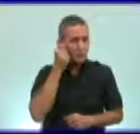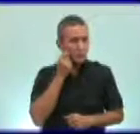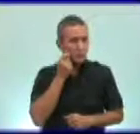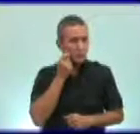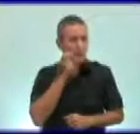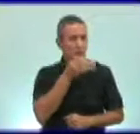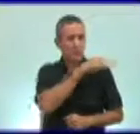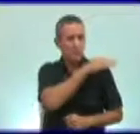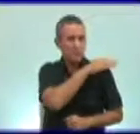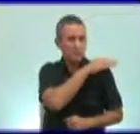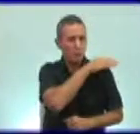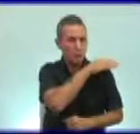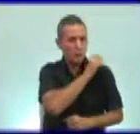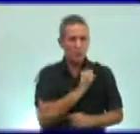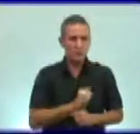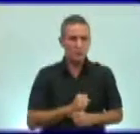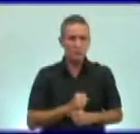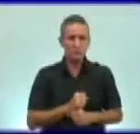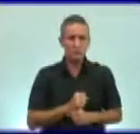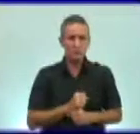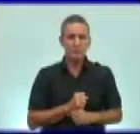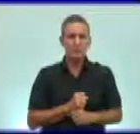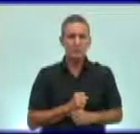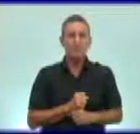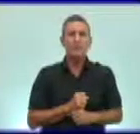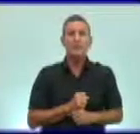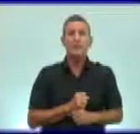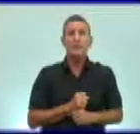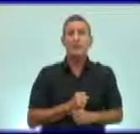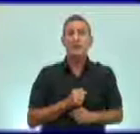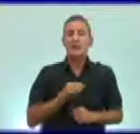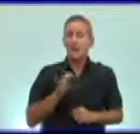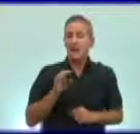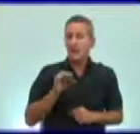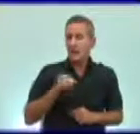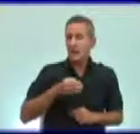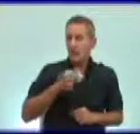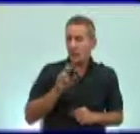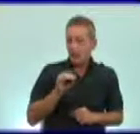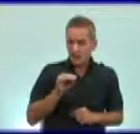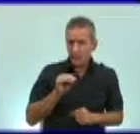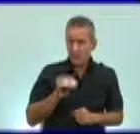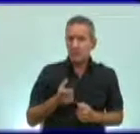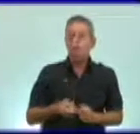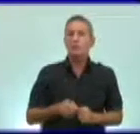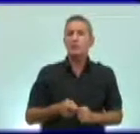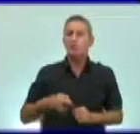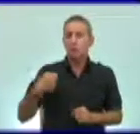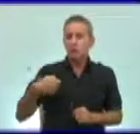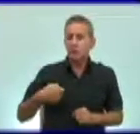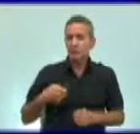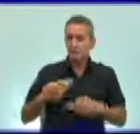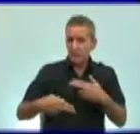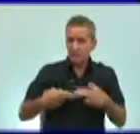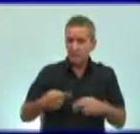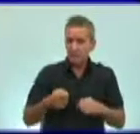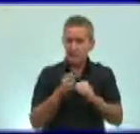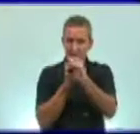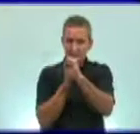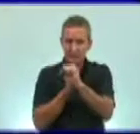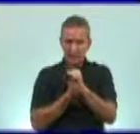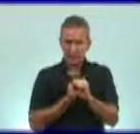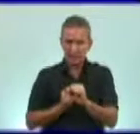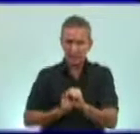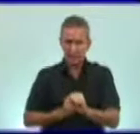Tadolini realizada en Lima, Perú, y que fue la copia que se hiciera en la actual Caracas